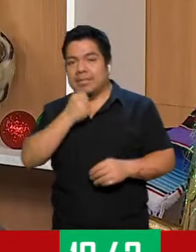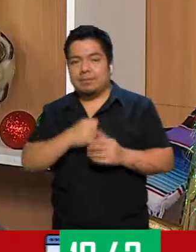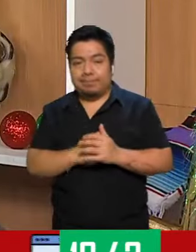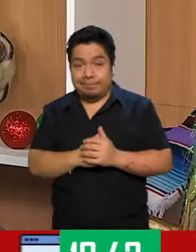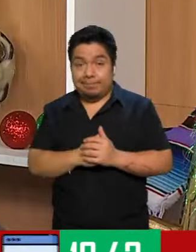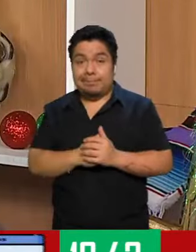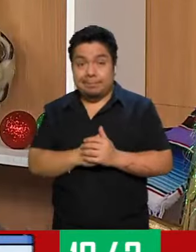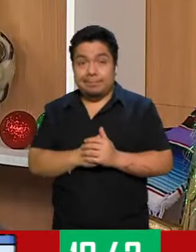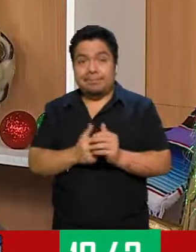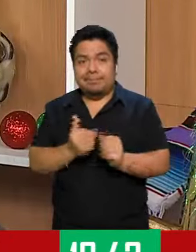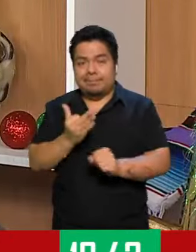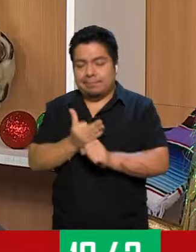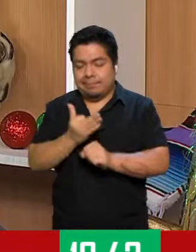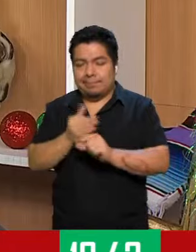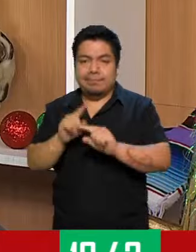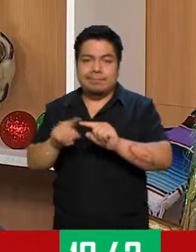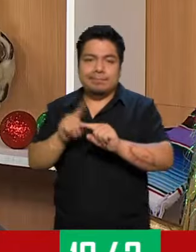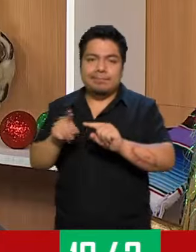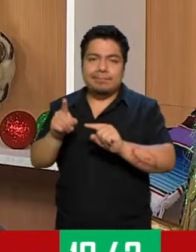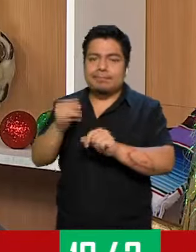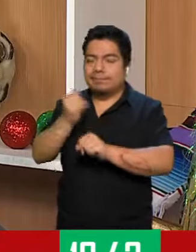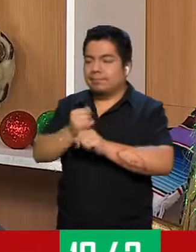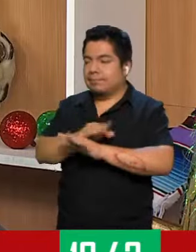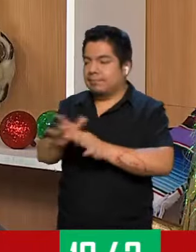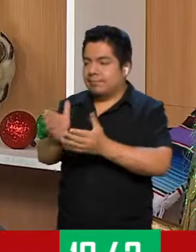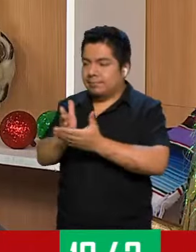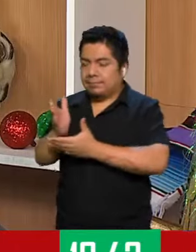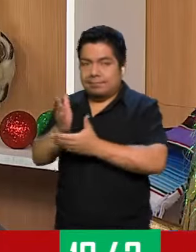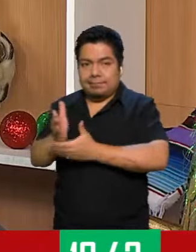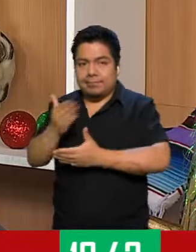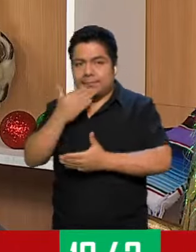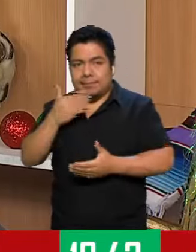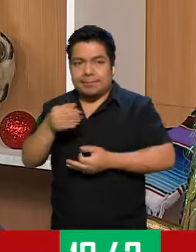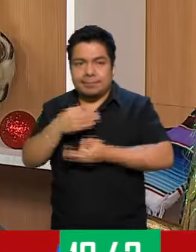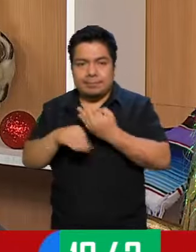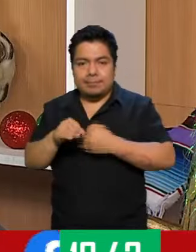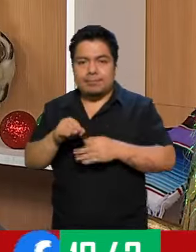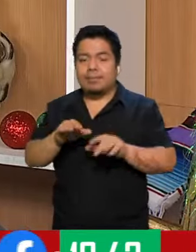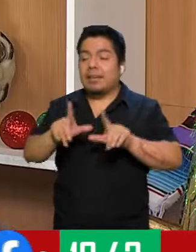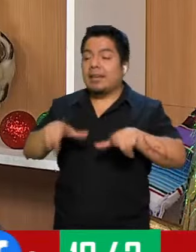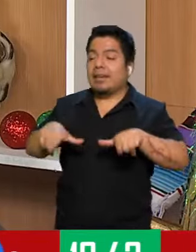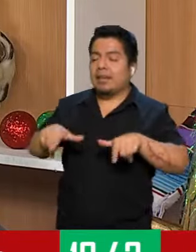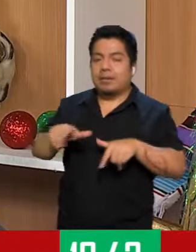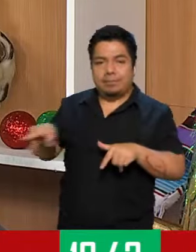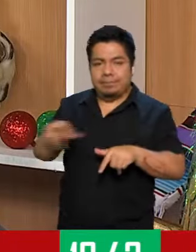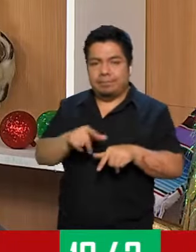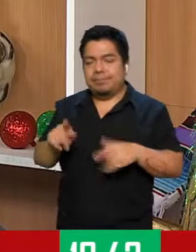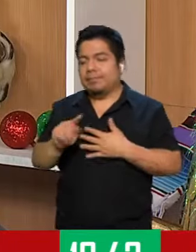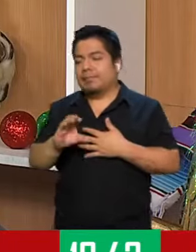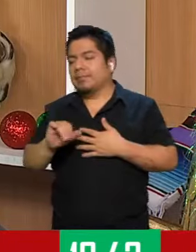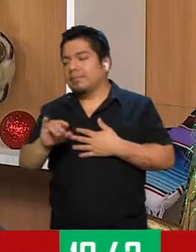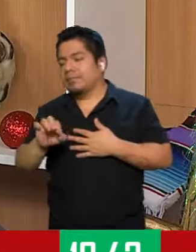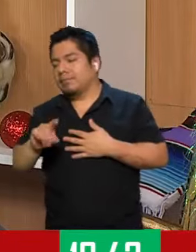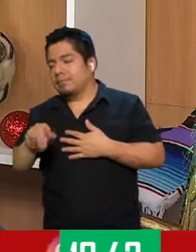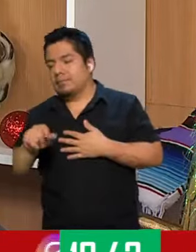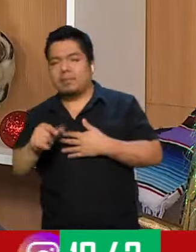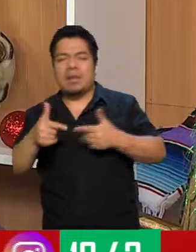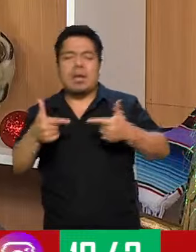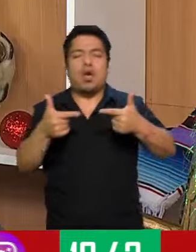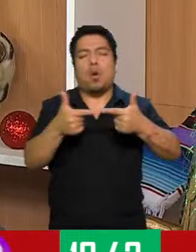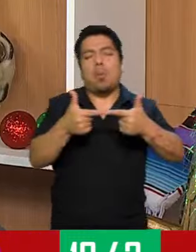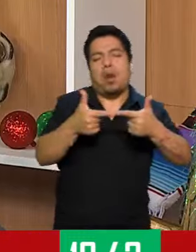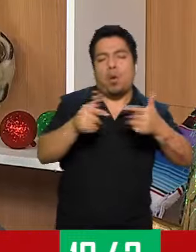día existe la solicitud de acceso a la información que se puede presentar vía Plataforma Nacional de Transparencia. Es como el Google